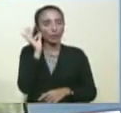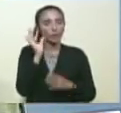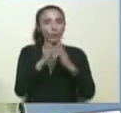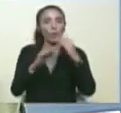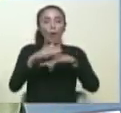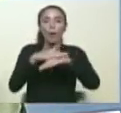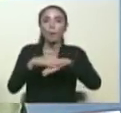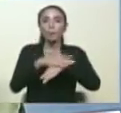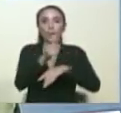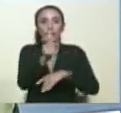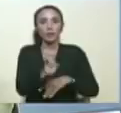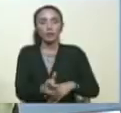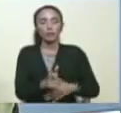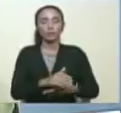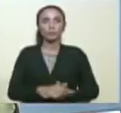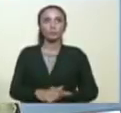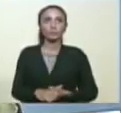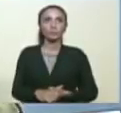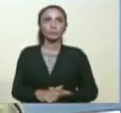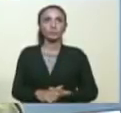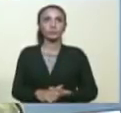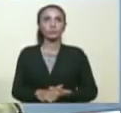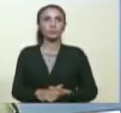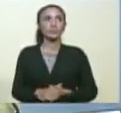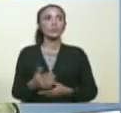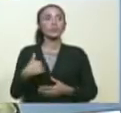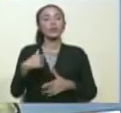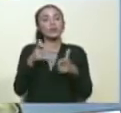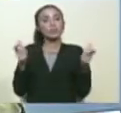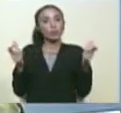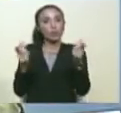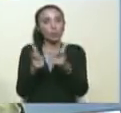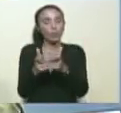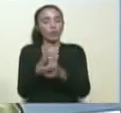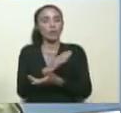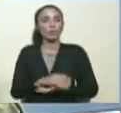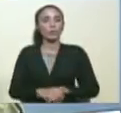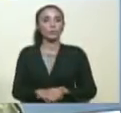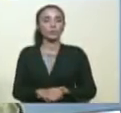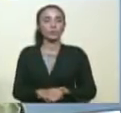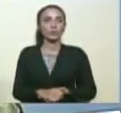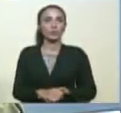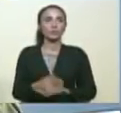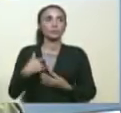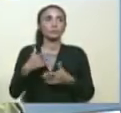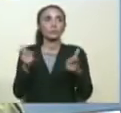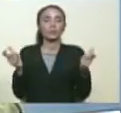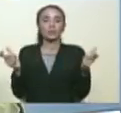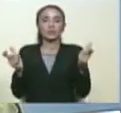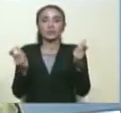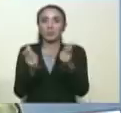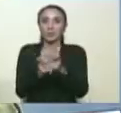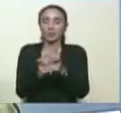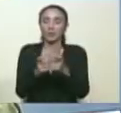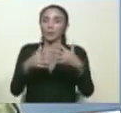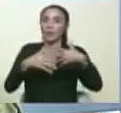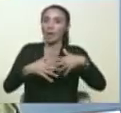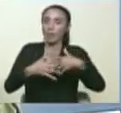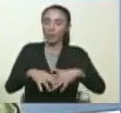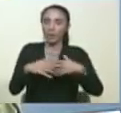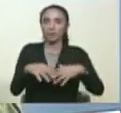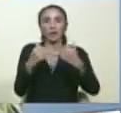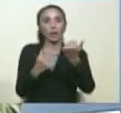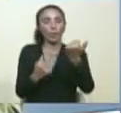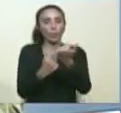Ministros, compañeros. Si nosotros nos reunimos con el entramado empresarial que hay en Venezuela y los apoyamos